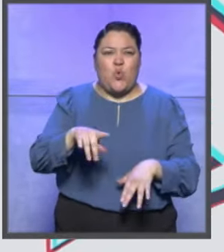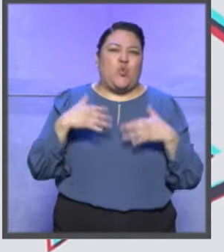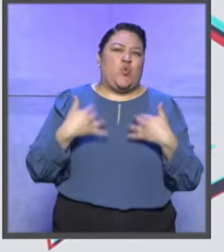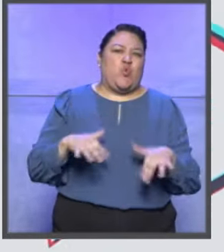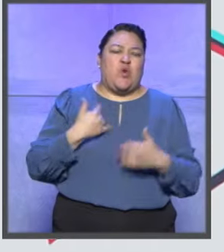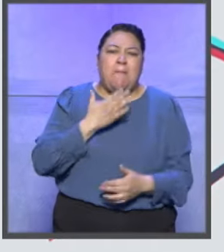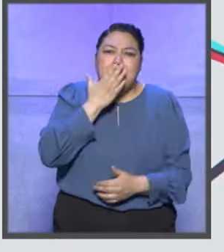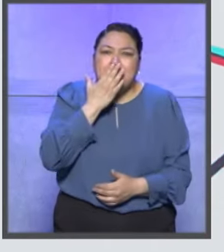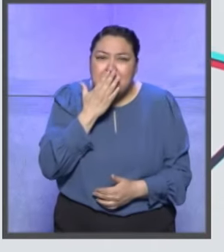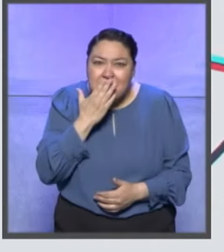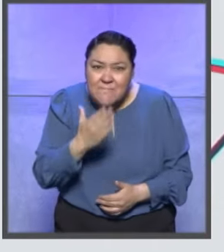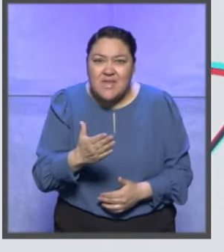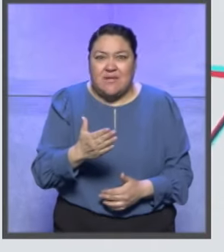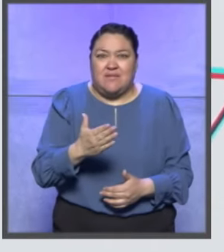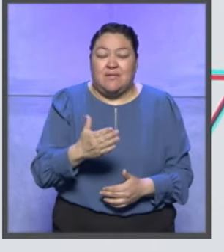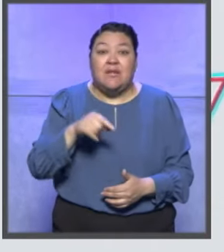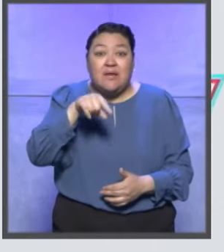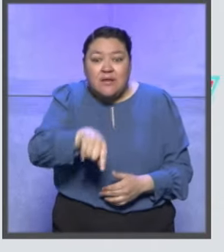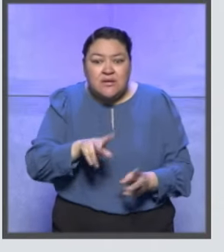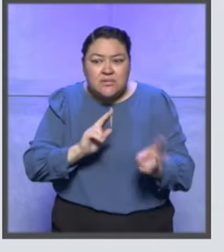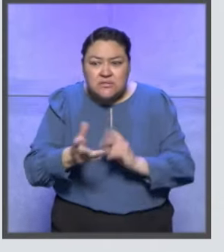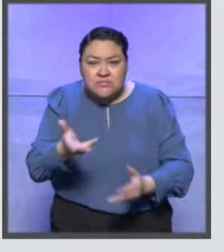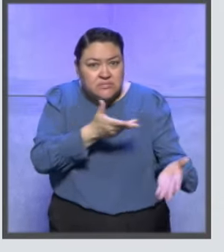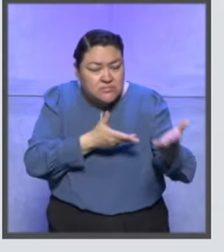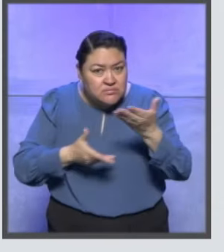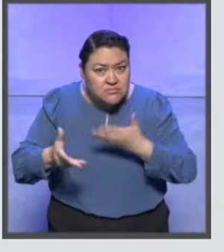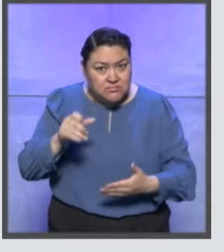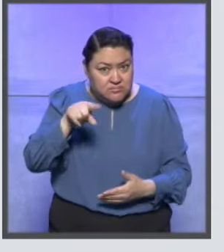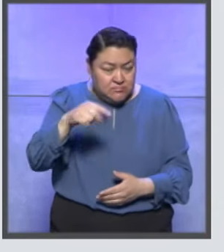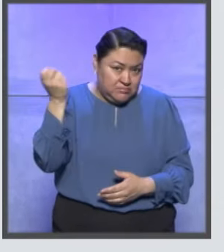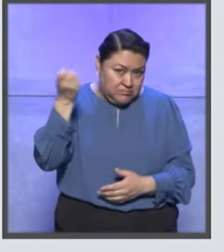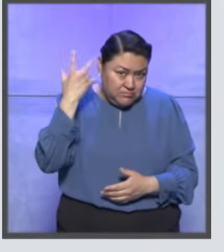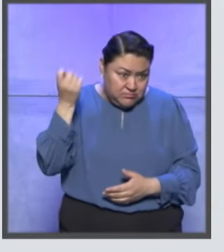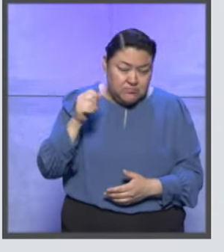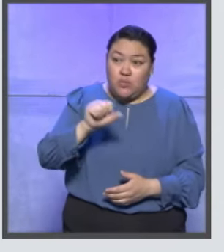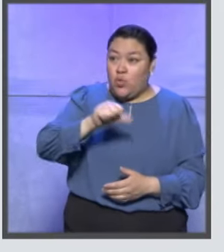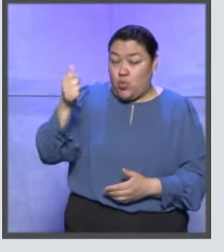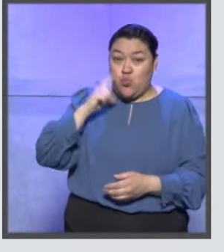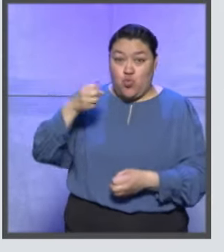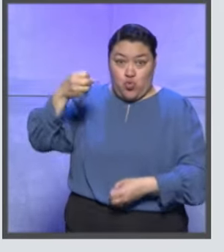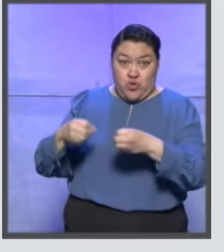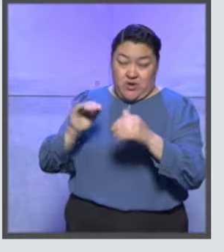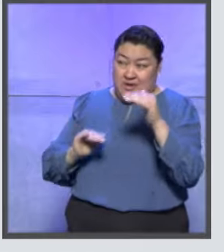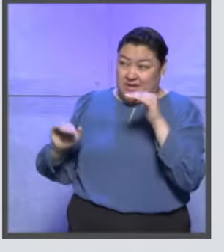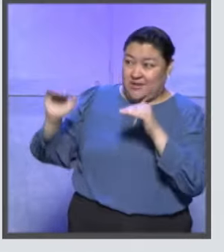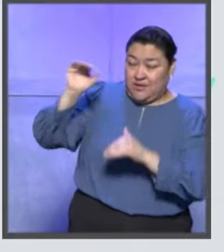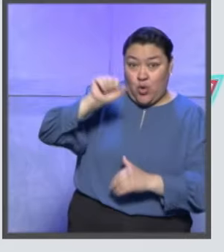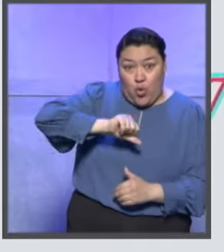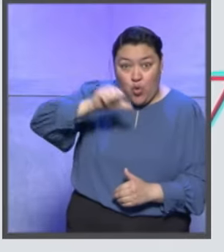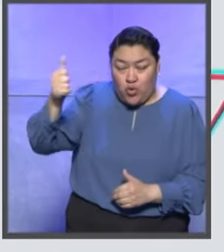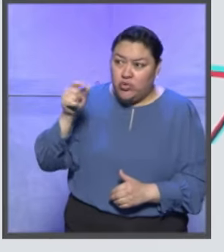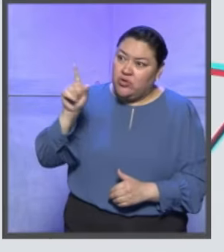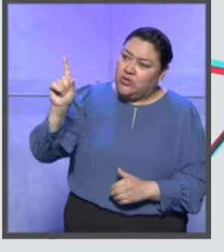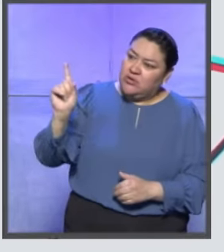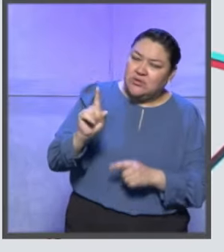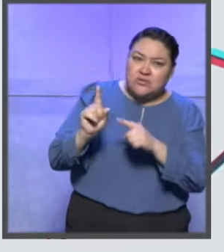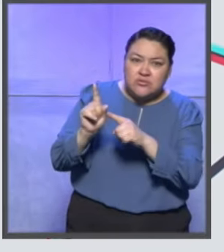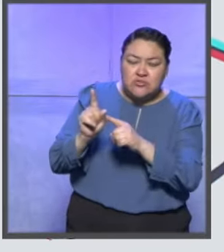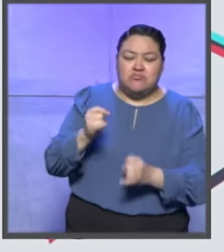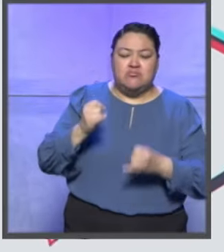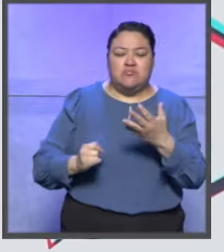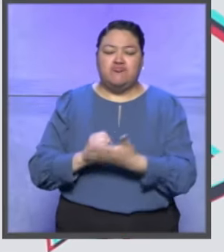a mí, fructíferos. Tuvimos espacios en donde escuchamos a impartidoras de justicia